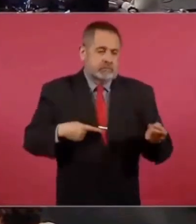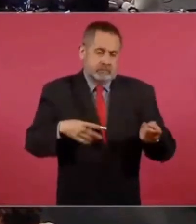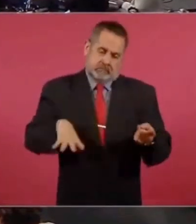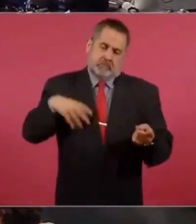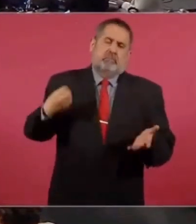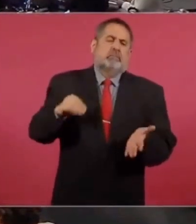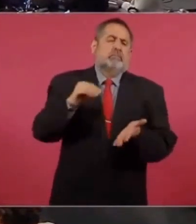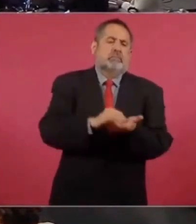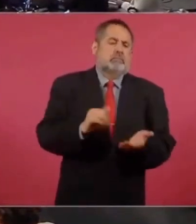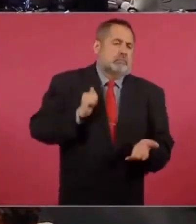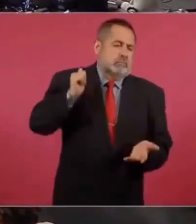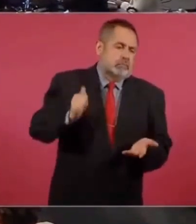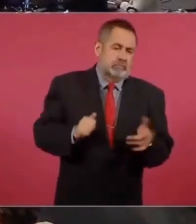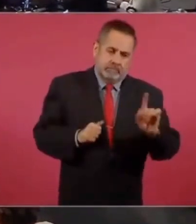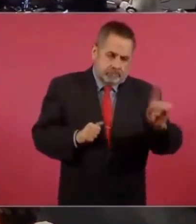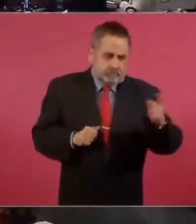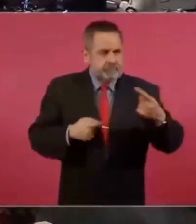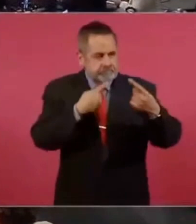y